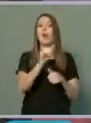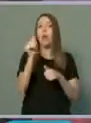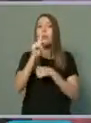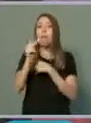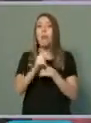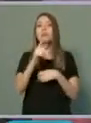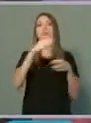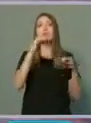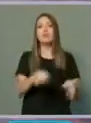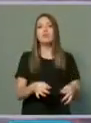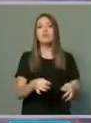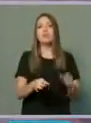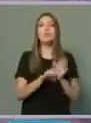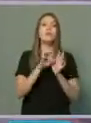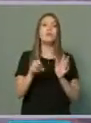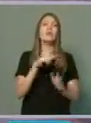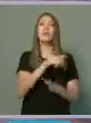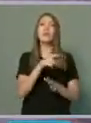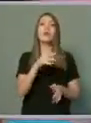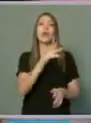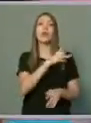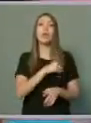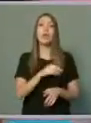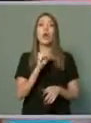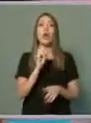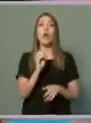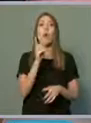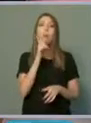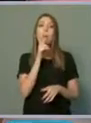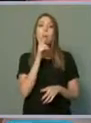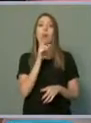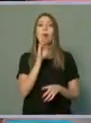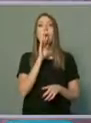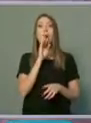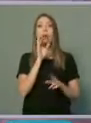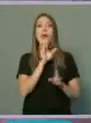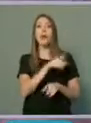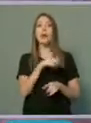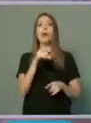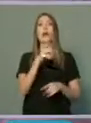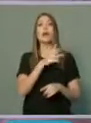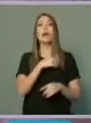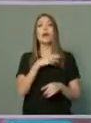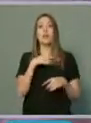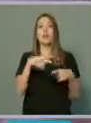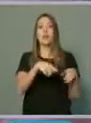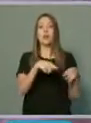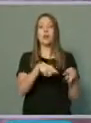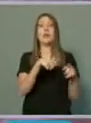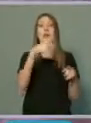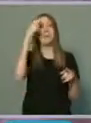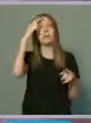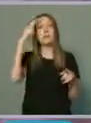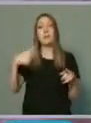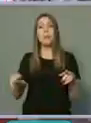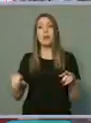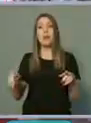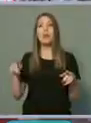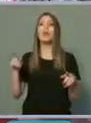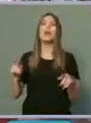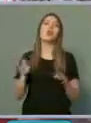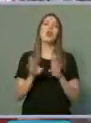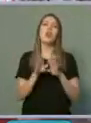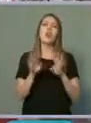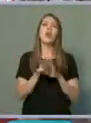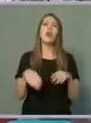madre o padre mexicanos, Cualquiera de los dos. Que no importa si se hicieron mexicanos si son por nacimiento o